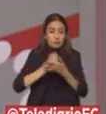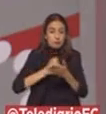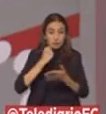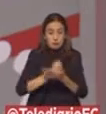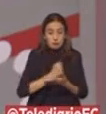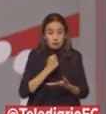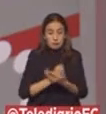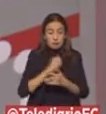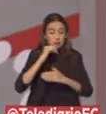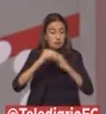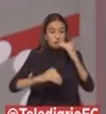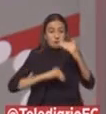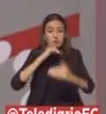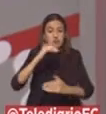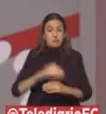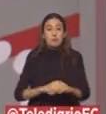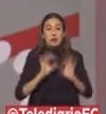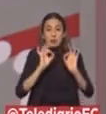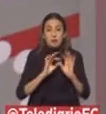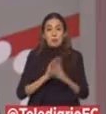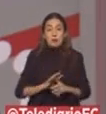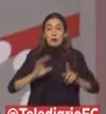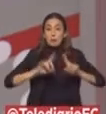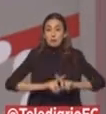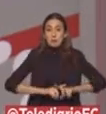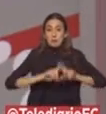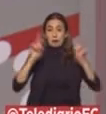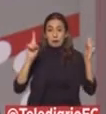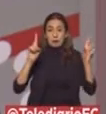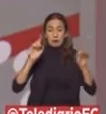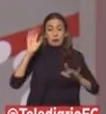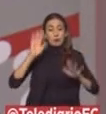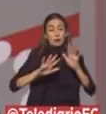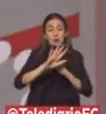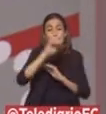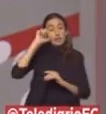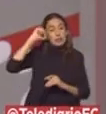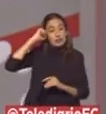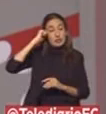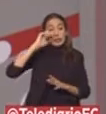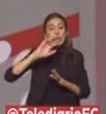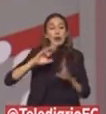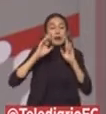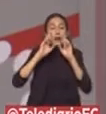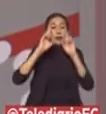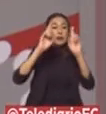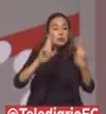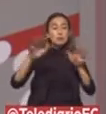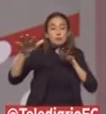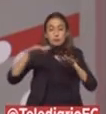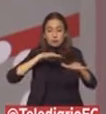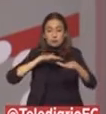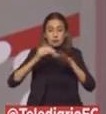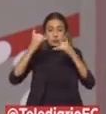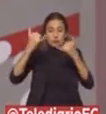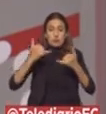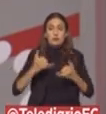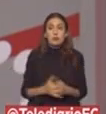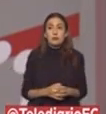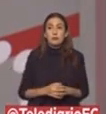medida de la medida de las capacidades nacionales pero además creo que el reconocimiento de estas otras dinámicas que rigen al mundo ahora